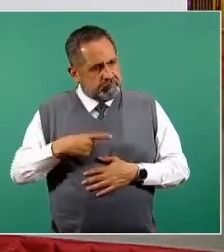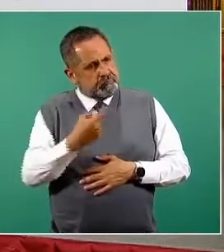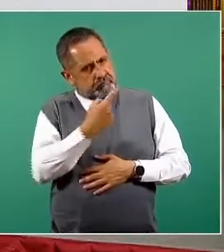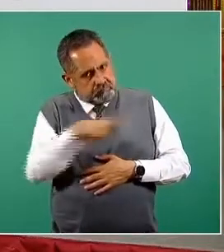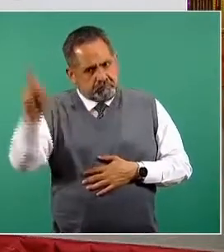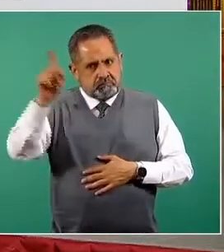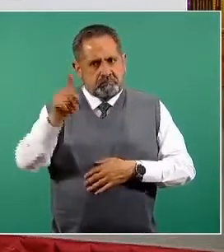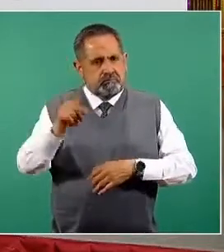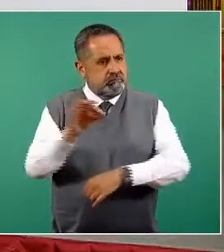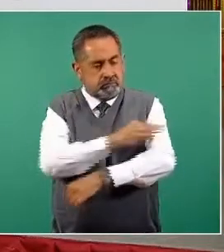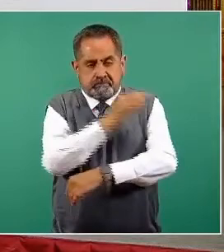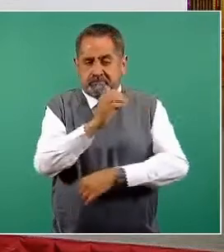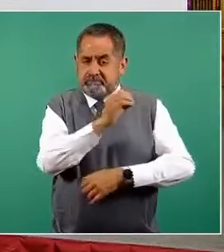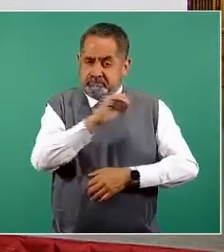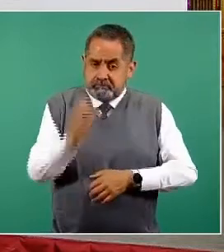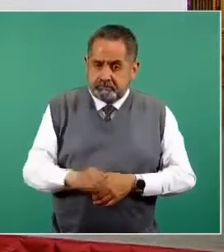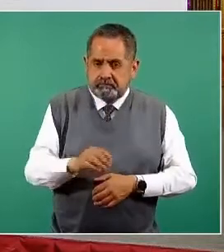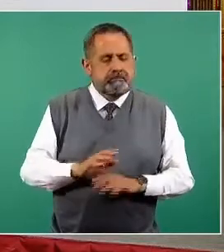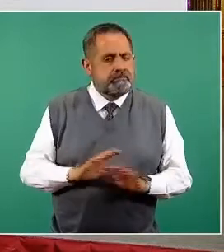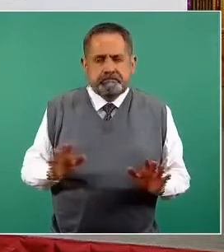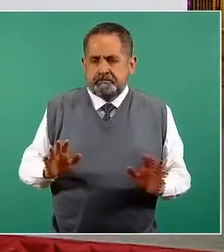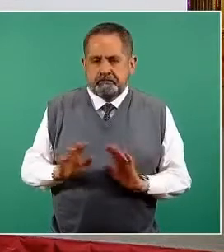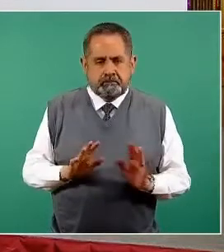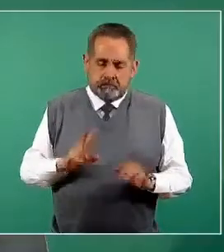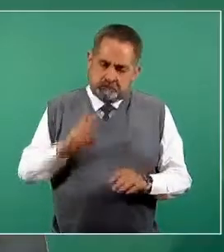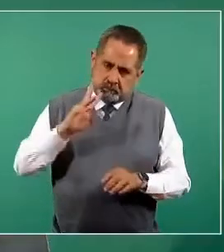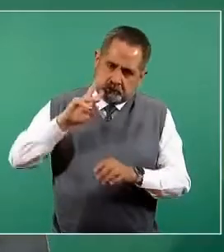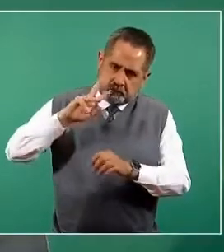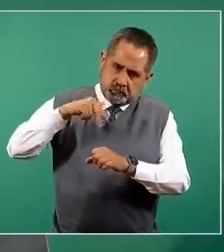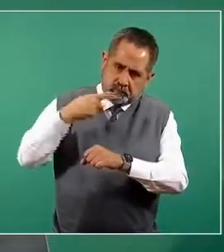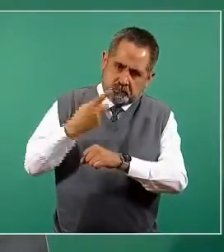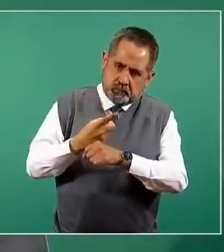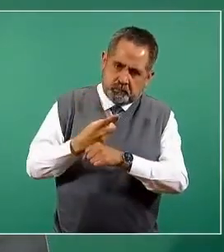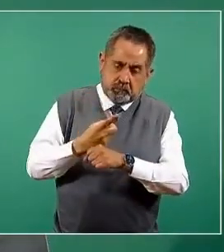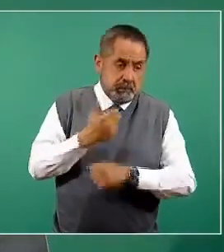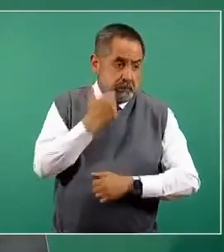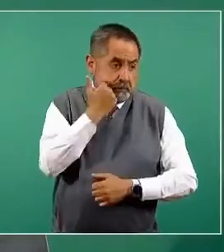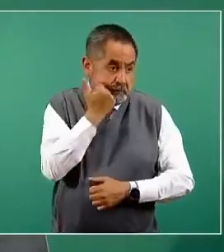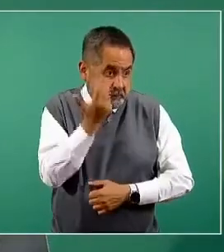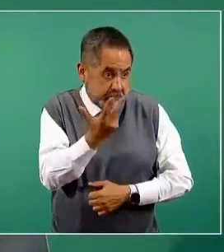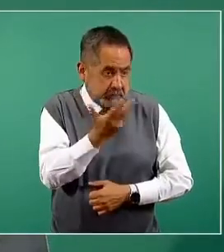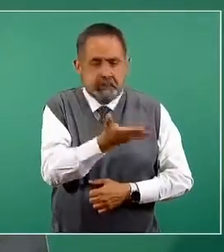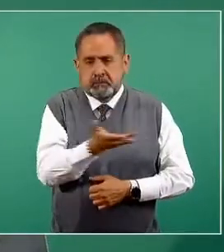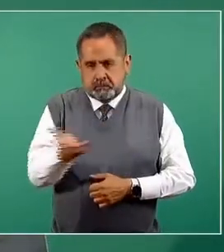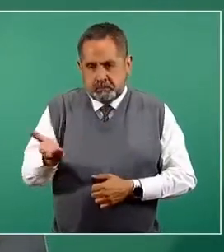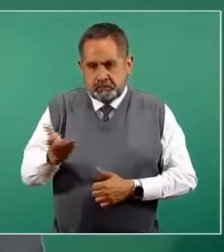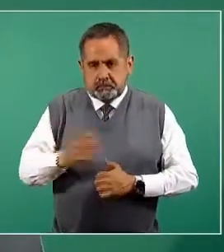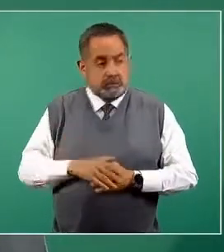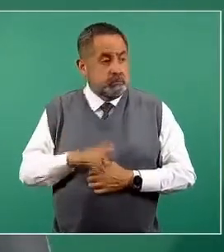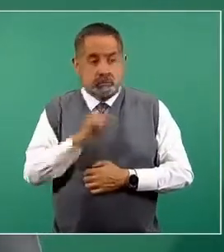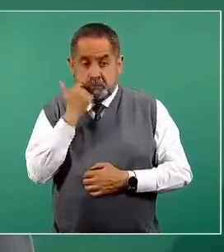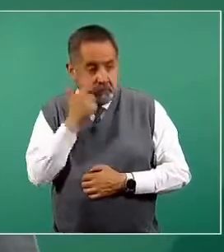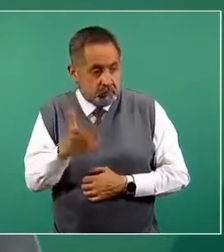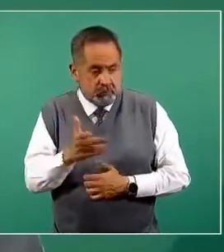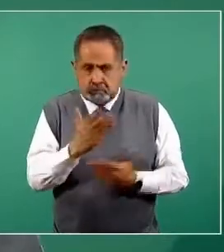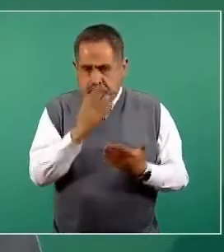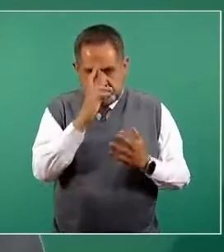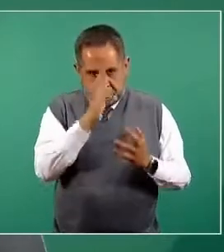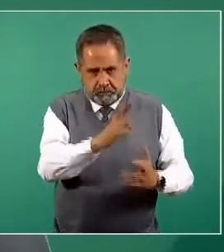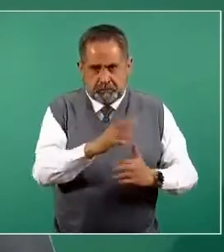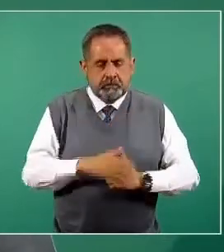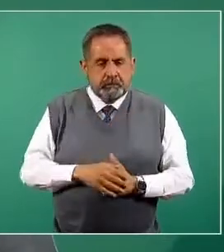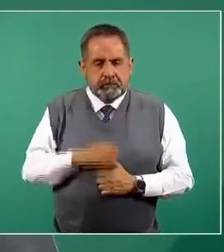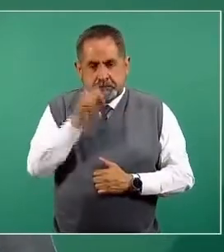vacuna es completamente voluntaria. Pero ciertamente, cuando se trata de una enfermedad infecciosa,